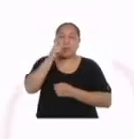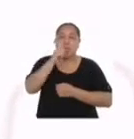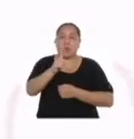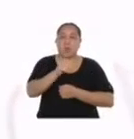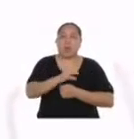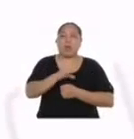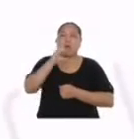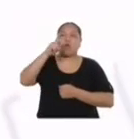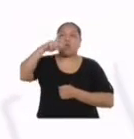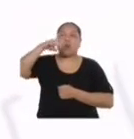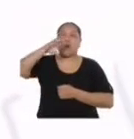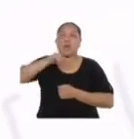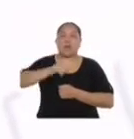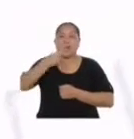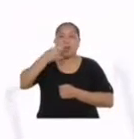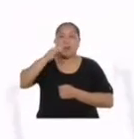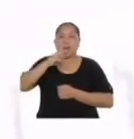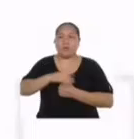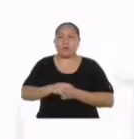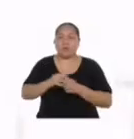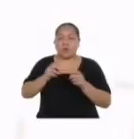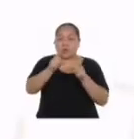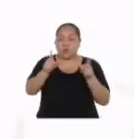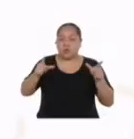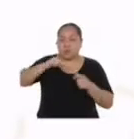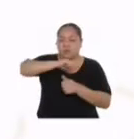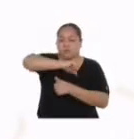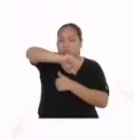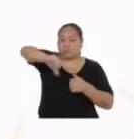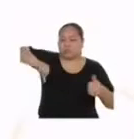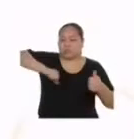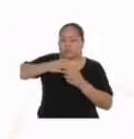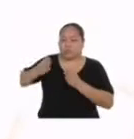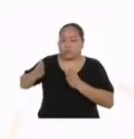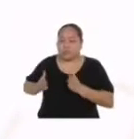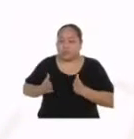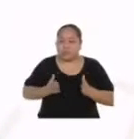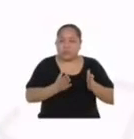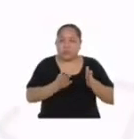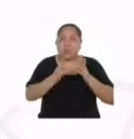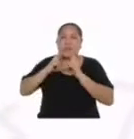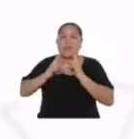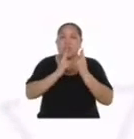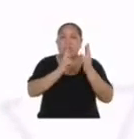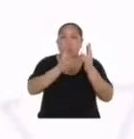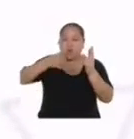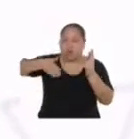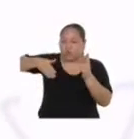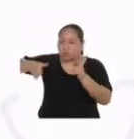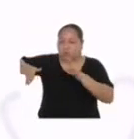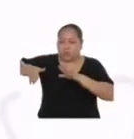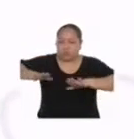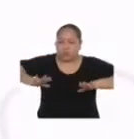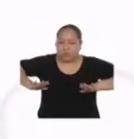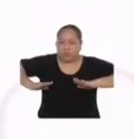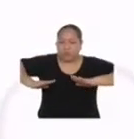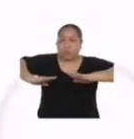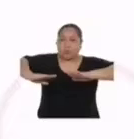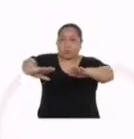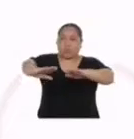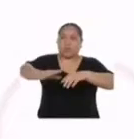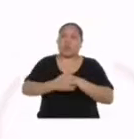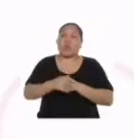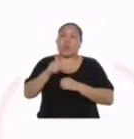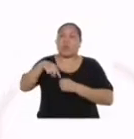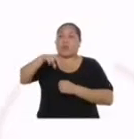una cuenca hidrográfica es el área que rodea el recorrido de un río principal, y en Perú van desde las zonas